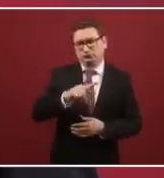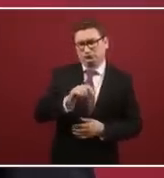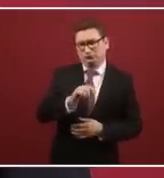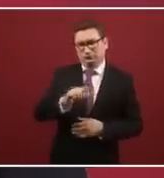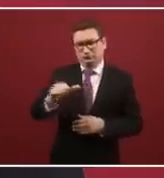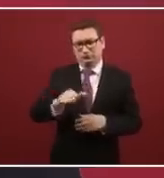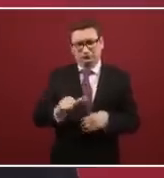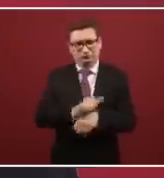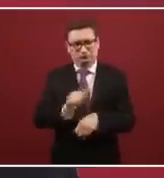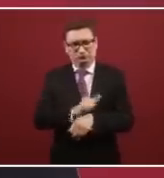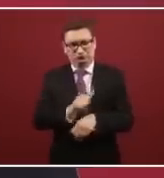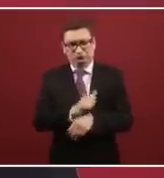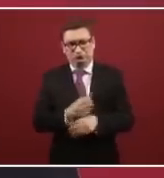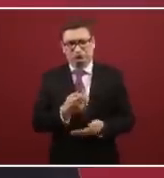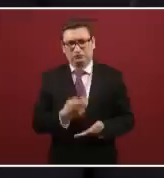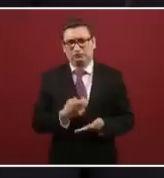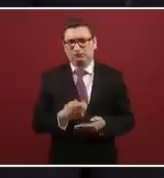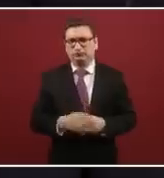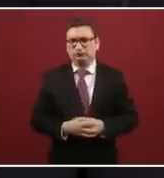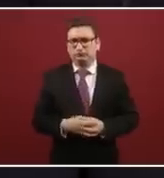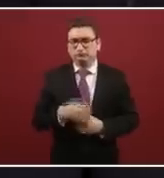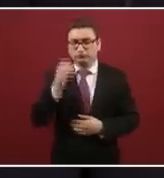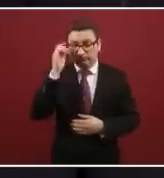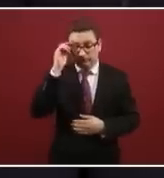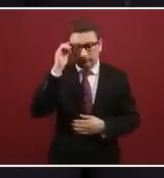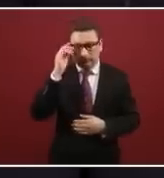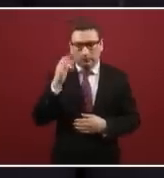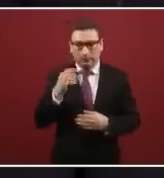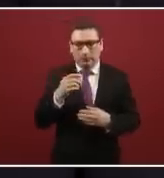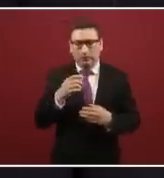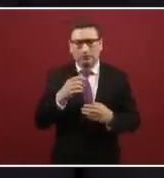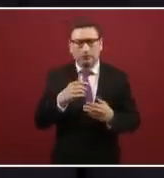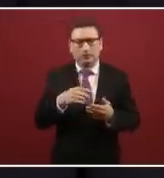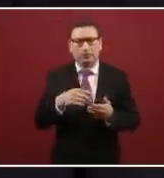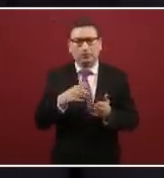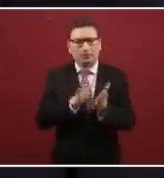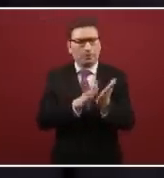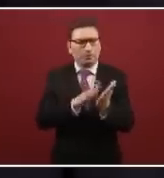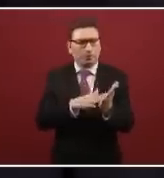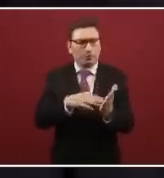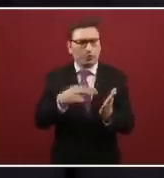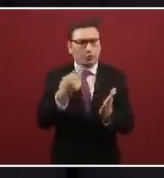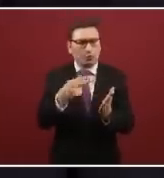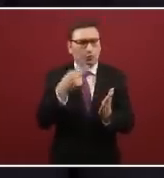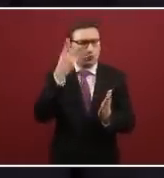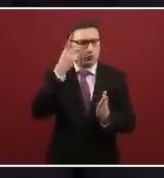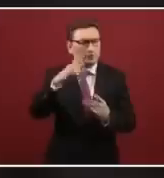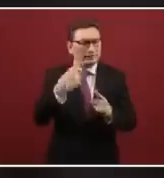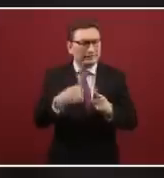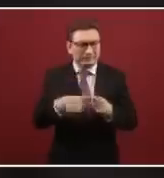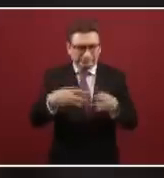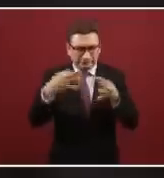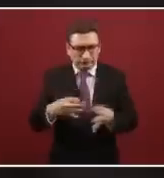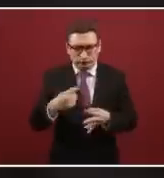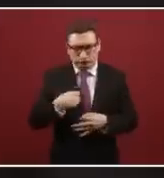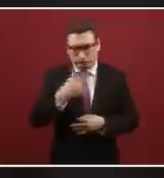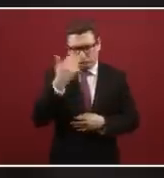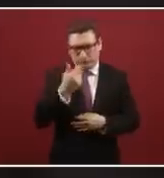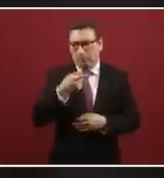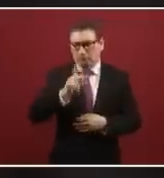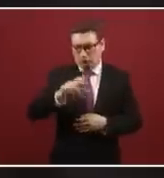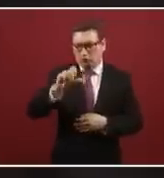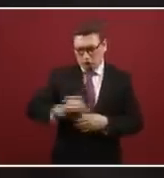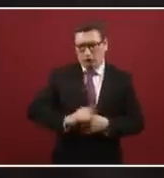sé exactamente a nombre de quién están, pero hoy lo informamos.